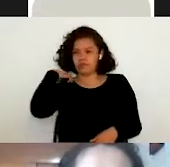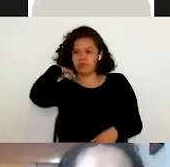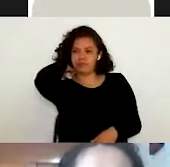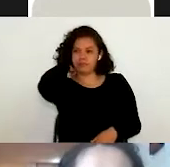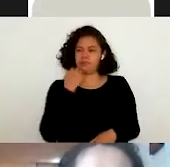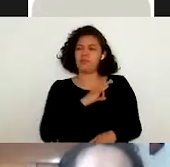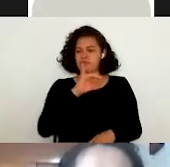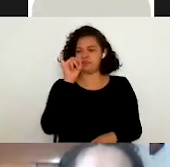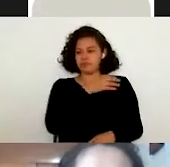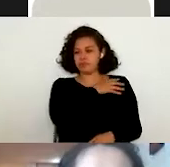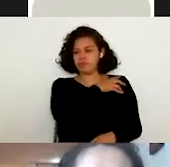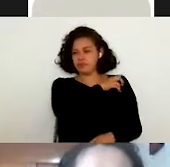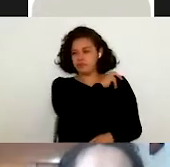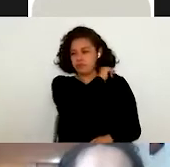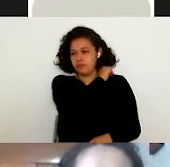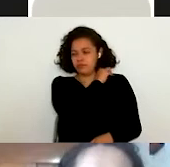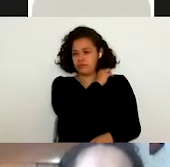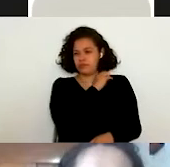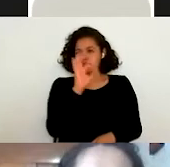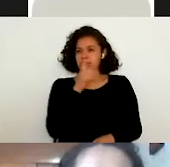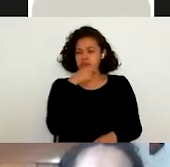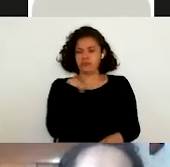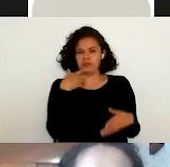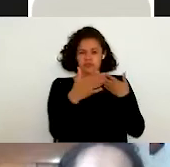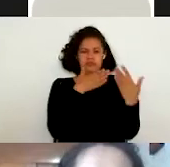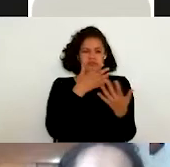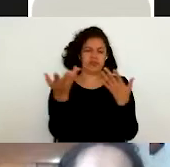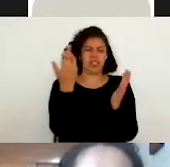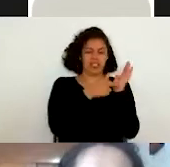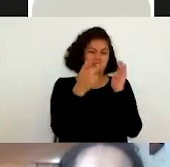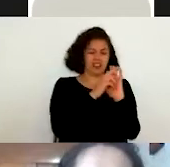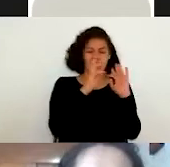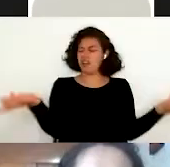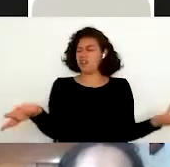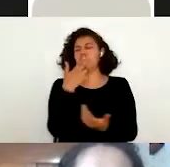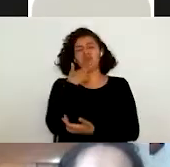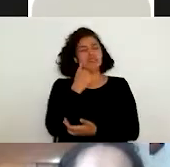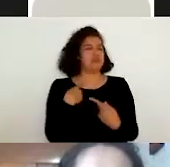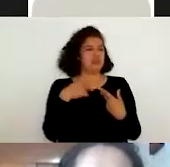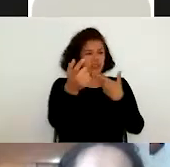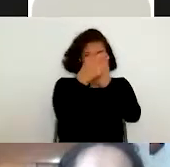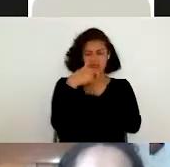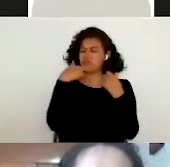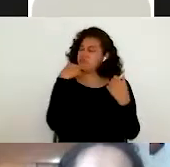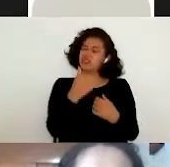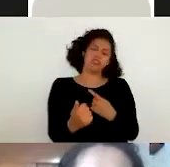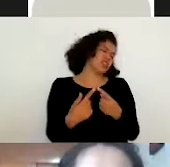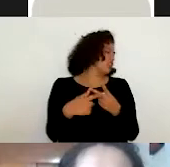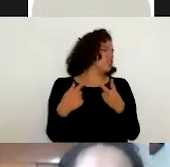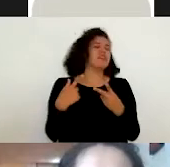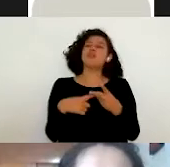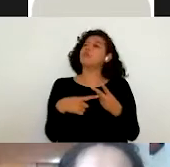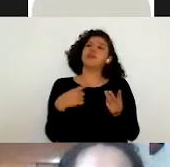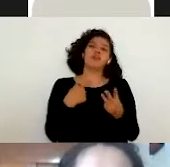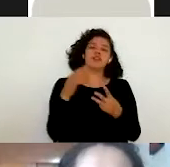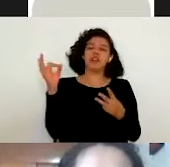Ya en la implementación, si estoy viendo que el taller no está jalando la gente que yo quiero o que la feria, a la primera